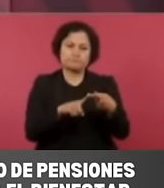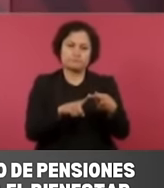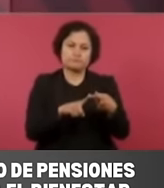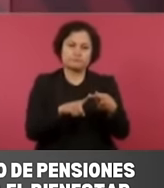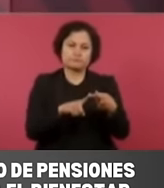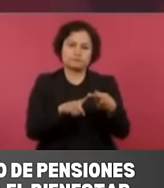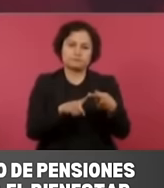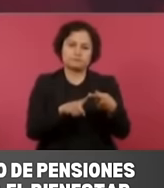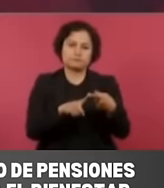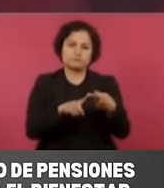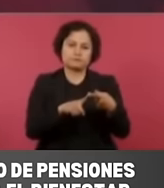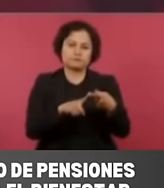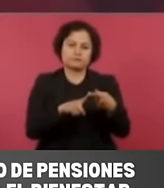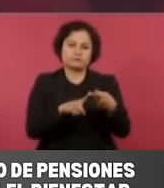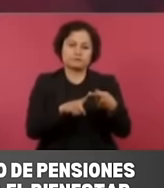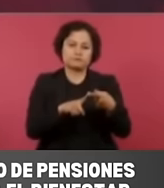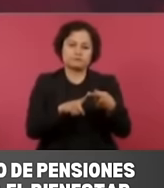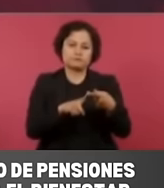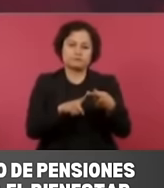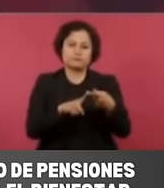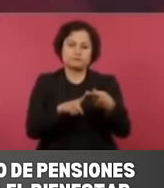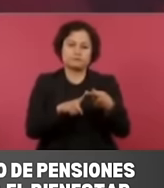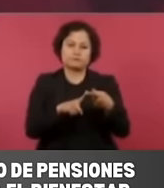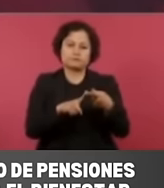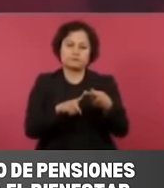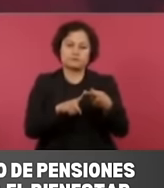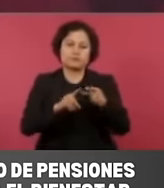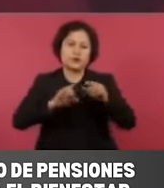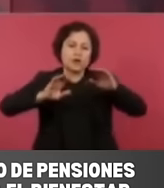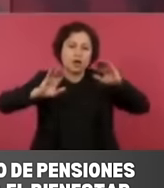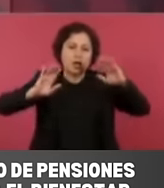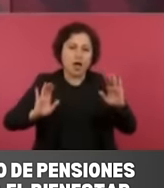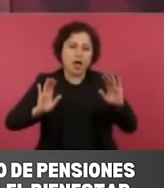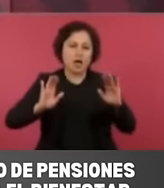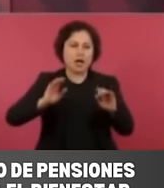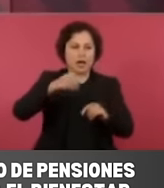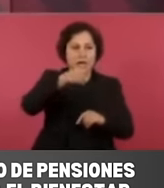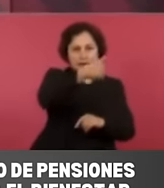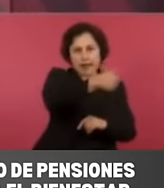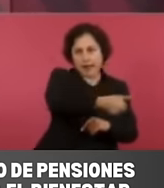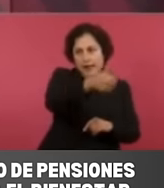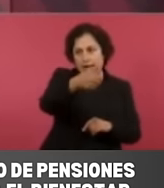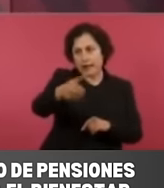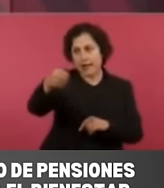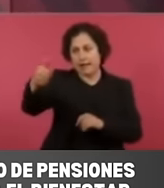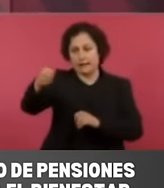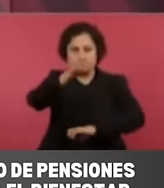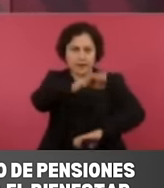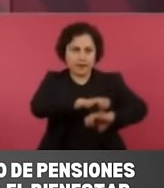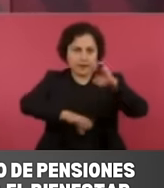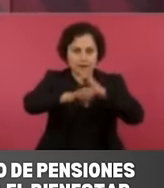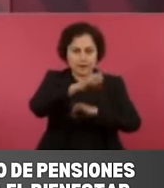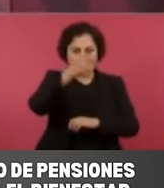que por decisión propia los empresarios,